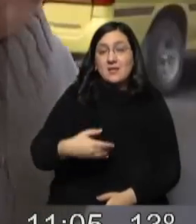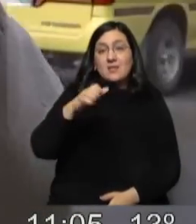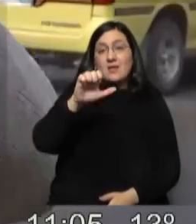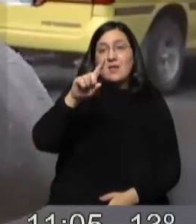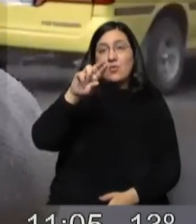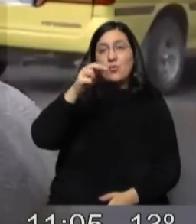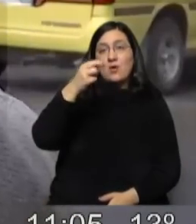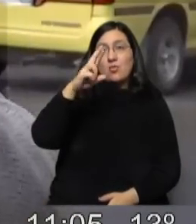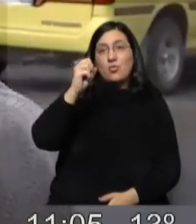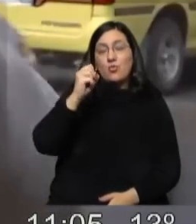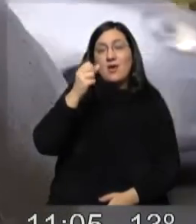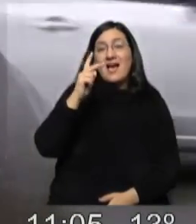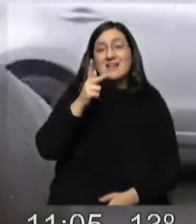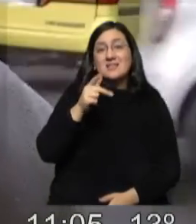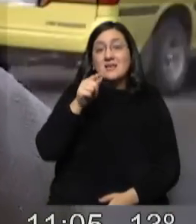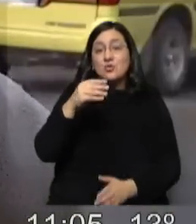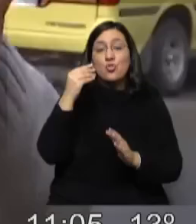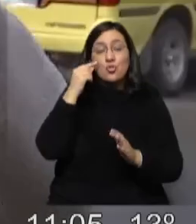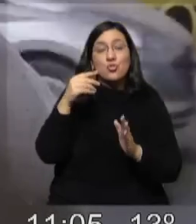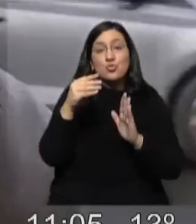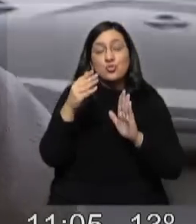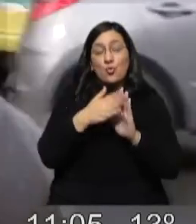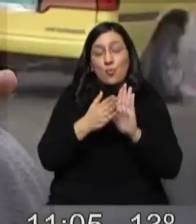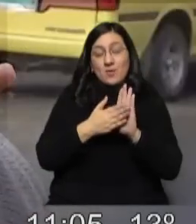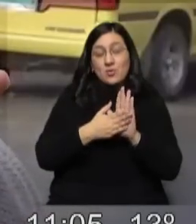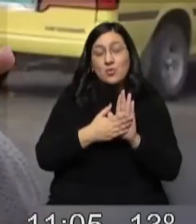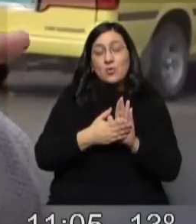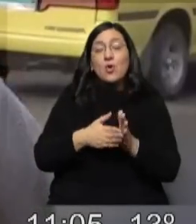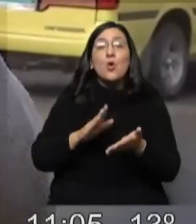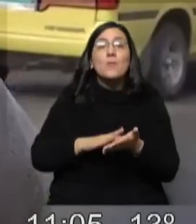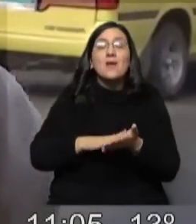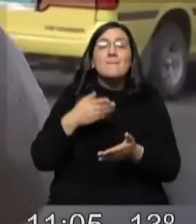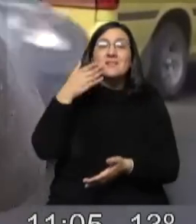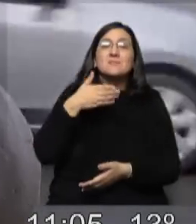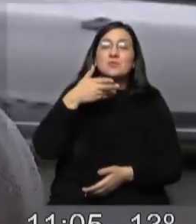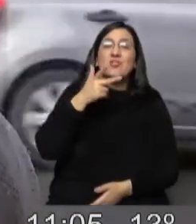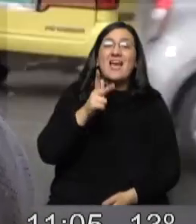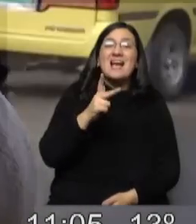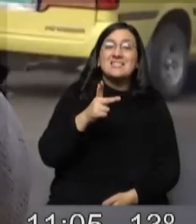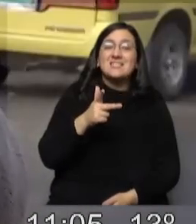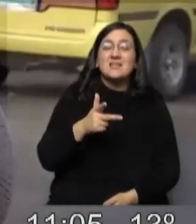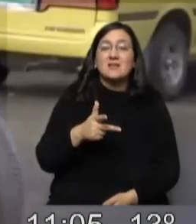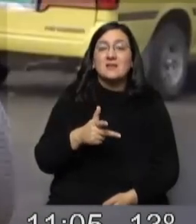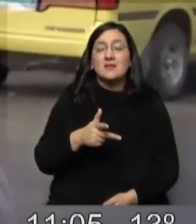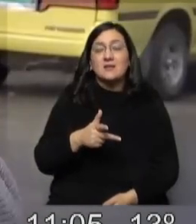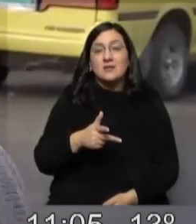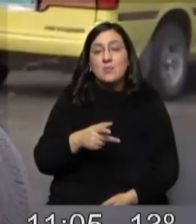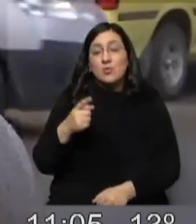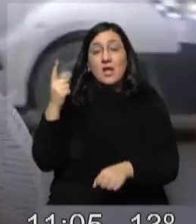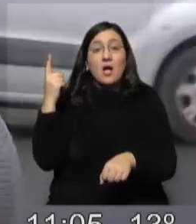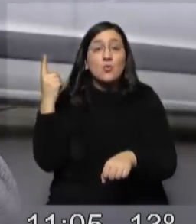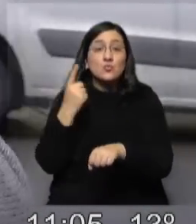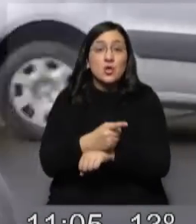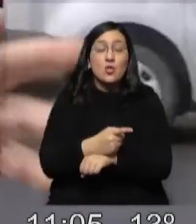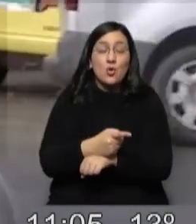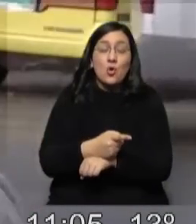estudiando porque esos documentos comprueban la participación de H. en el esquema por el cual está acusado por